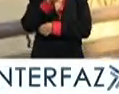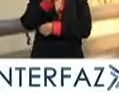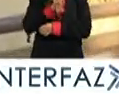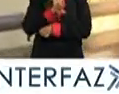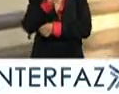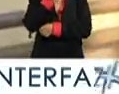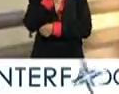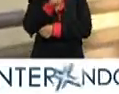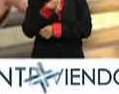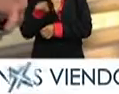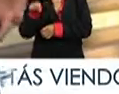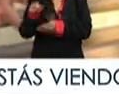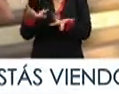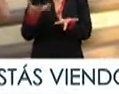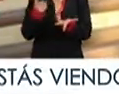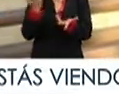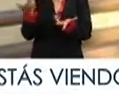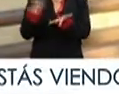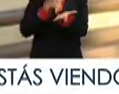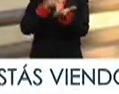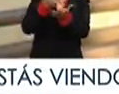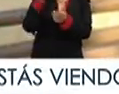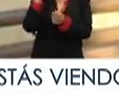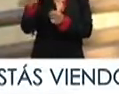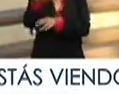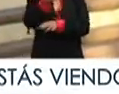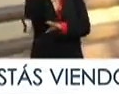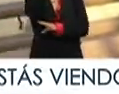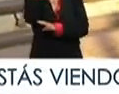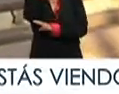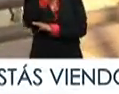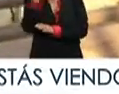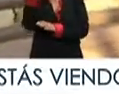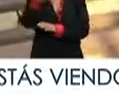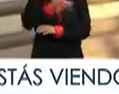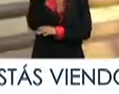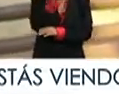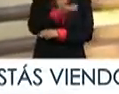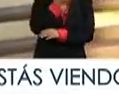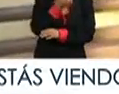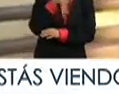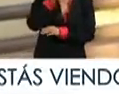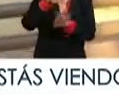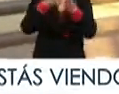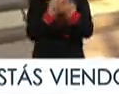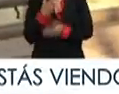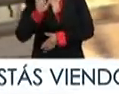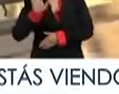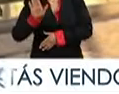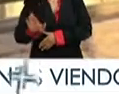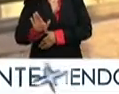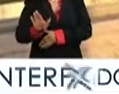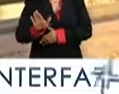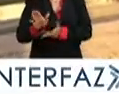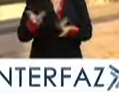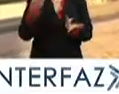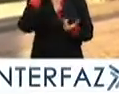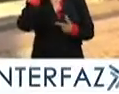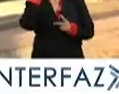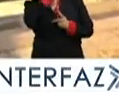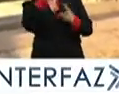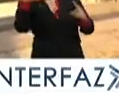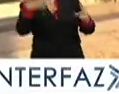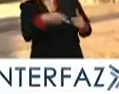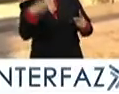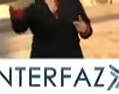por supuesto pues llevarles parte de lo que es esta cultura, sus tradiciones, la forma de